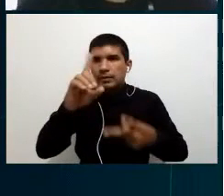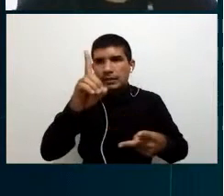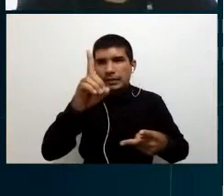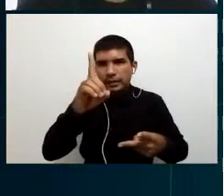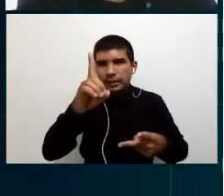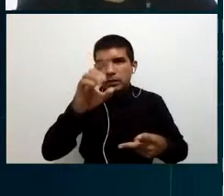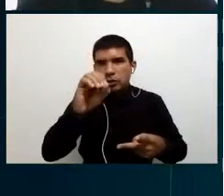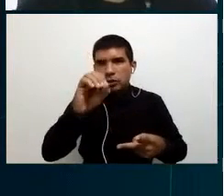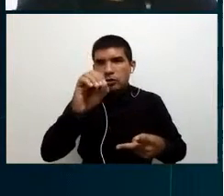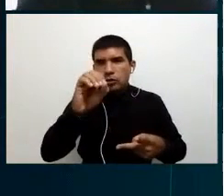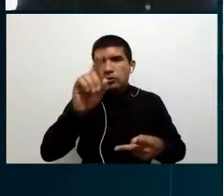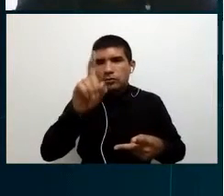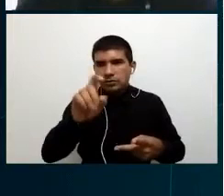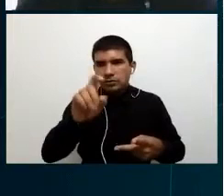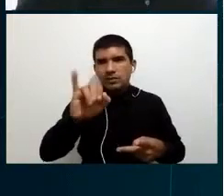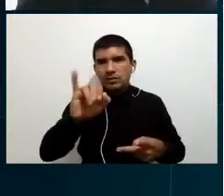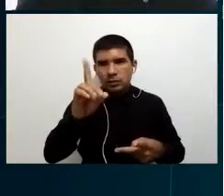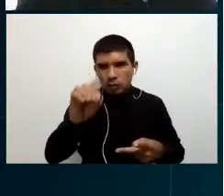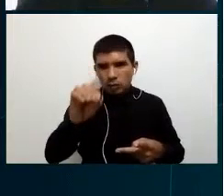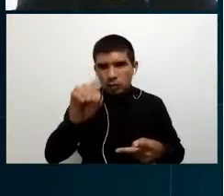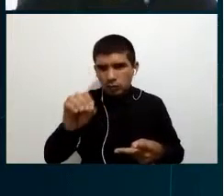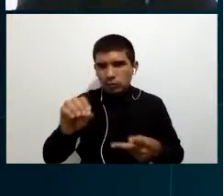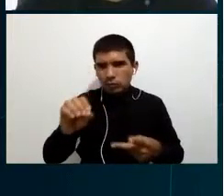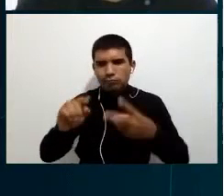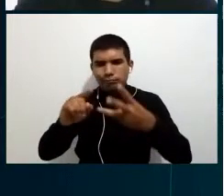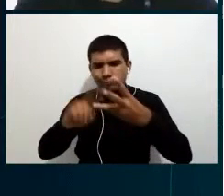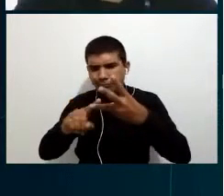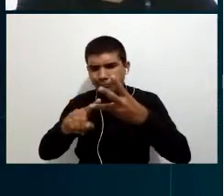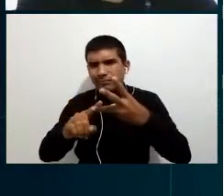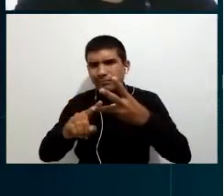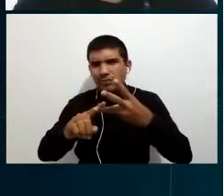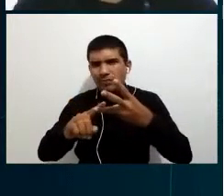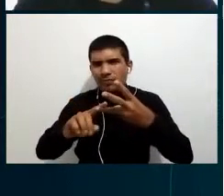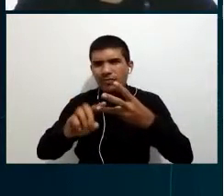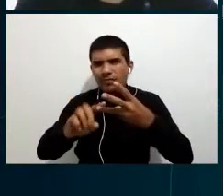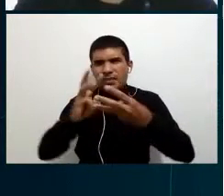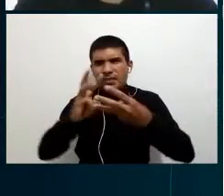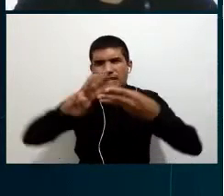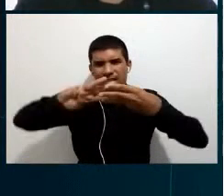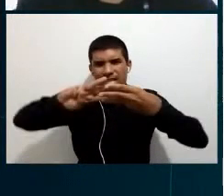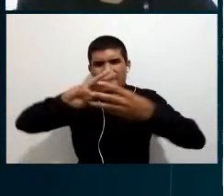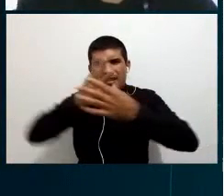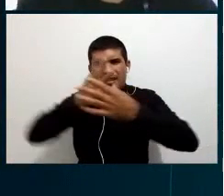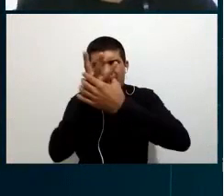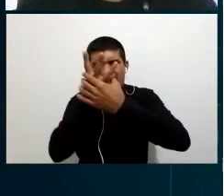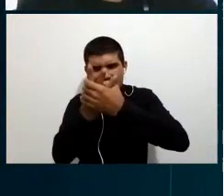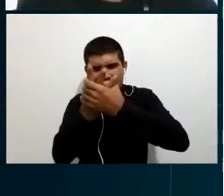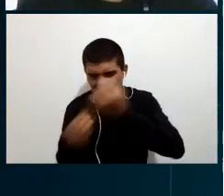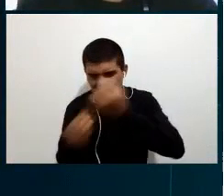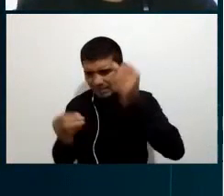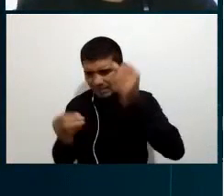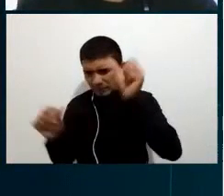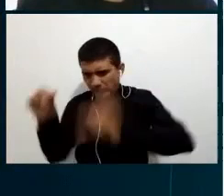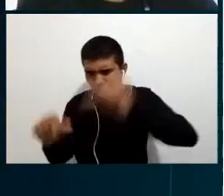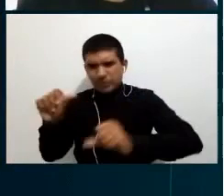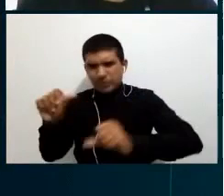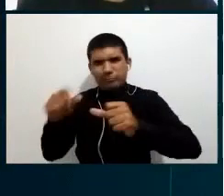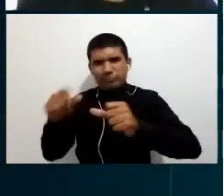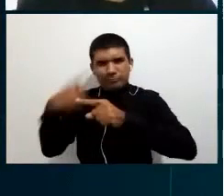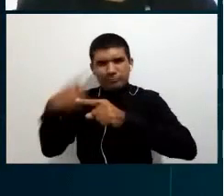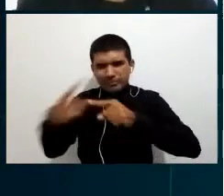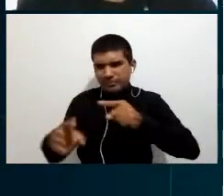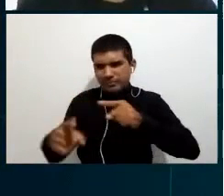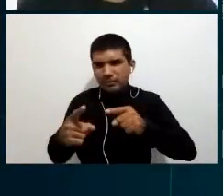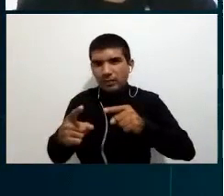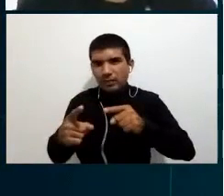Este compuesto de gases, estos equipos o subestaciones encapsuladas son